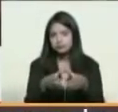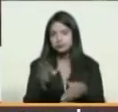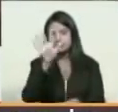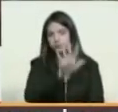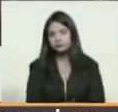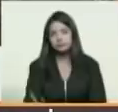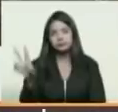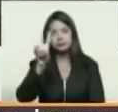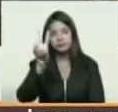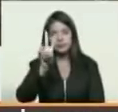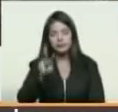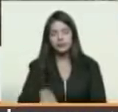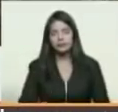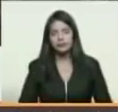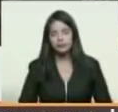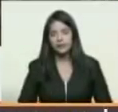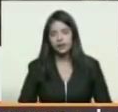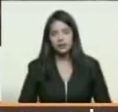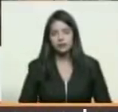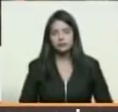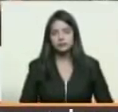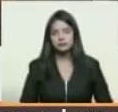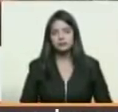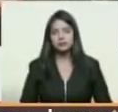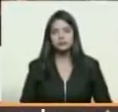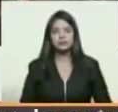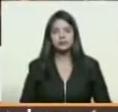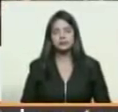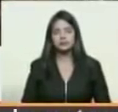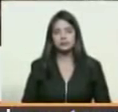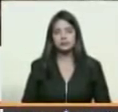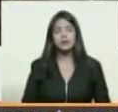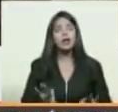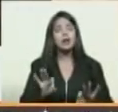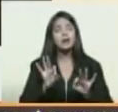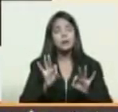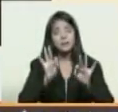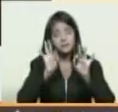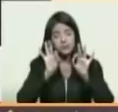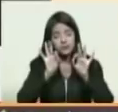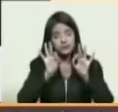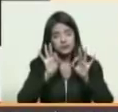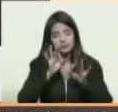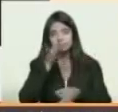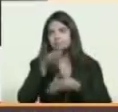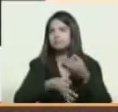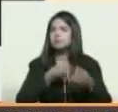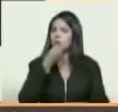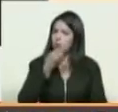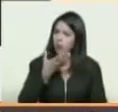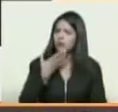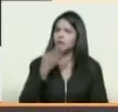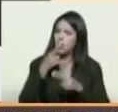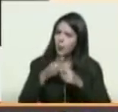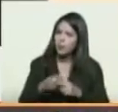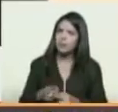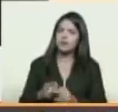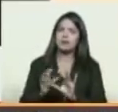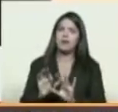venezolano. Quiero de manera especial resaltar el bonito homenaje que han